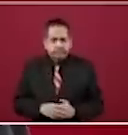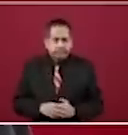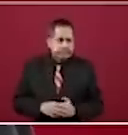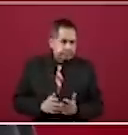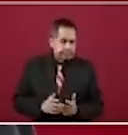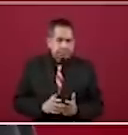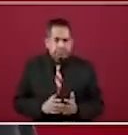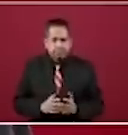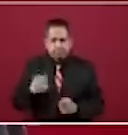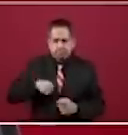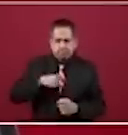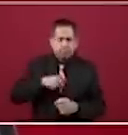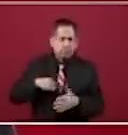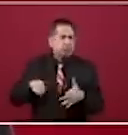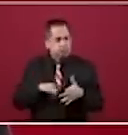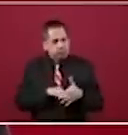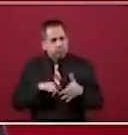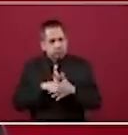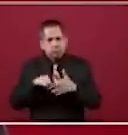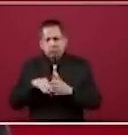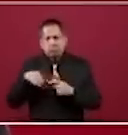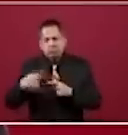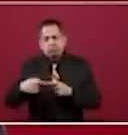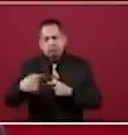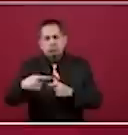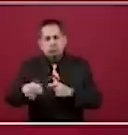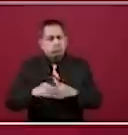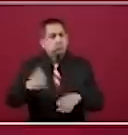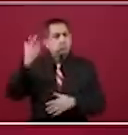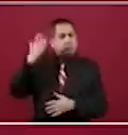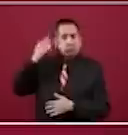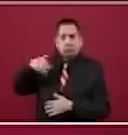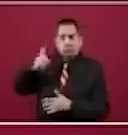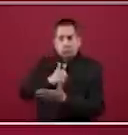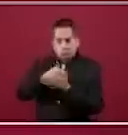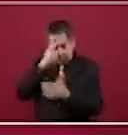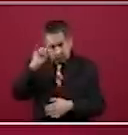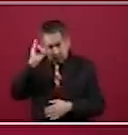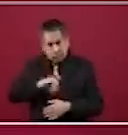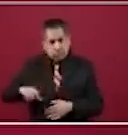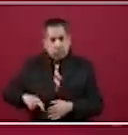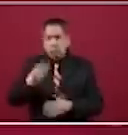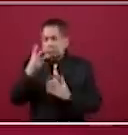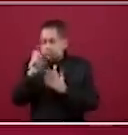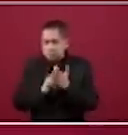y esto lo vamos a hacer periódicamente. Cuando fui jefe de gobierno informaba cada 3 meses,